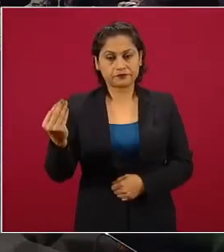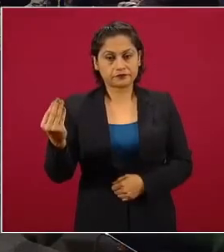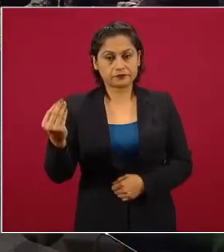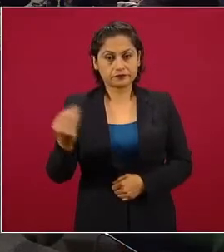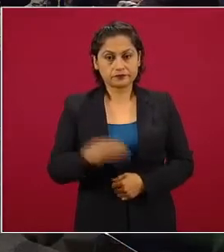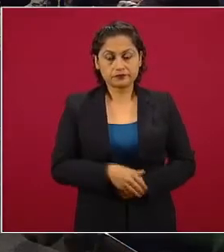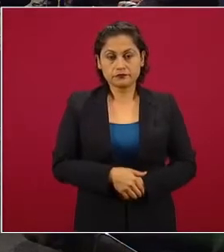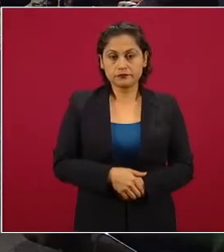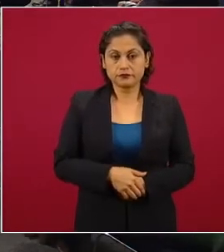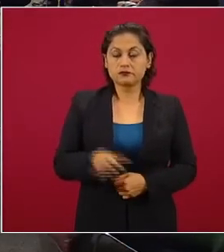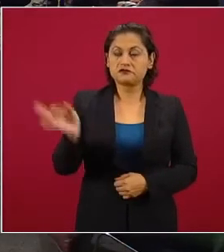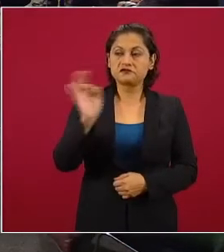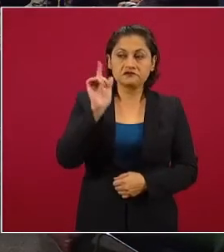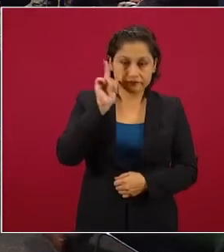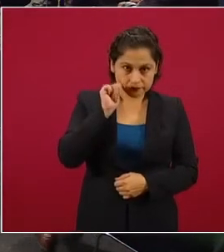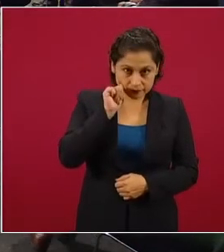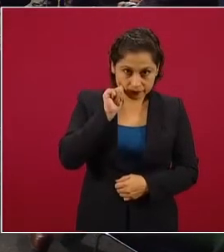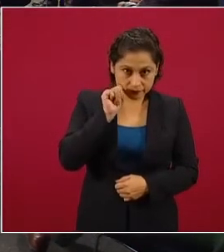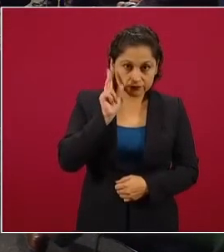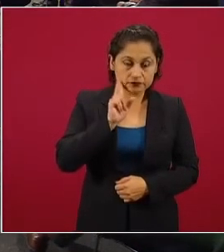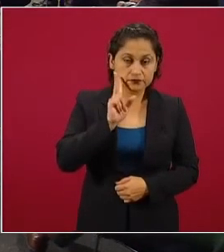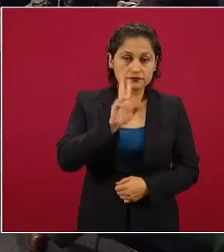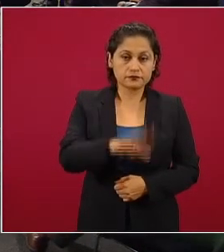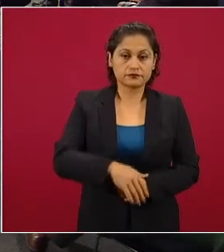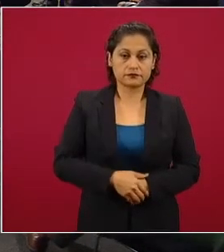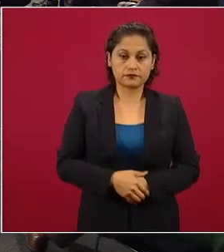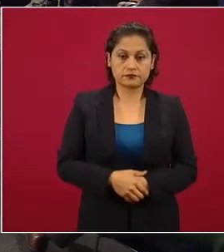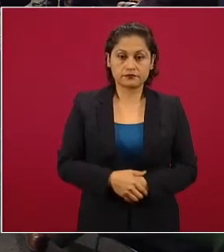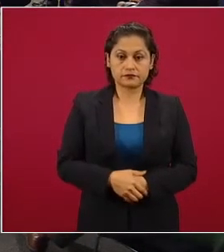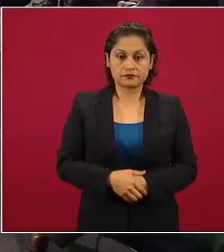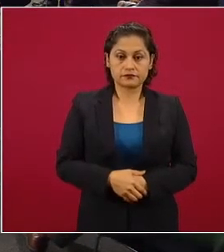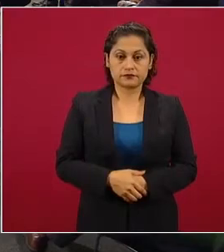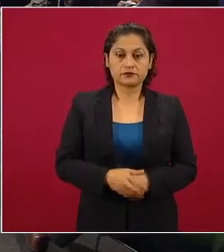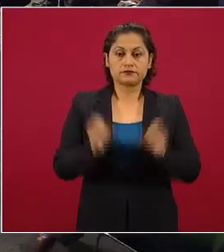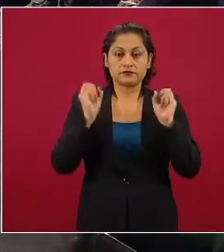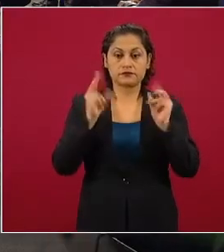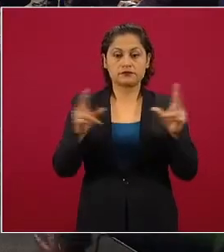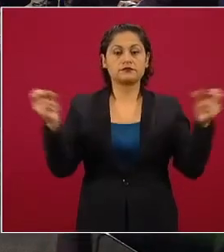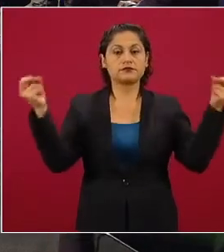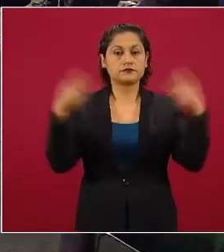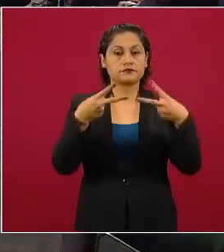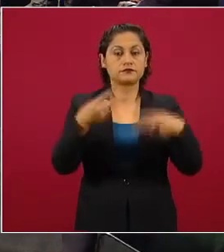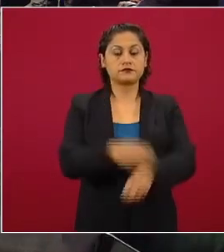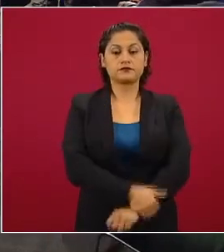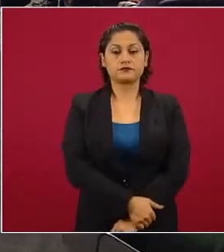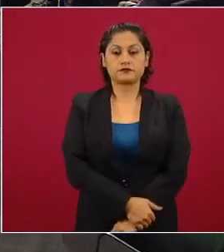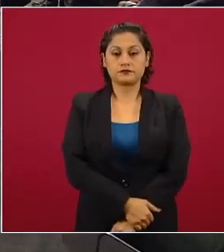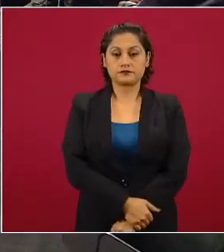Es posible que mañana. Bueno, nos vemos.